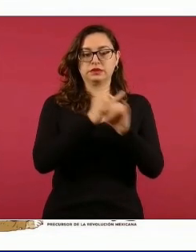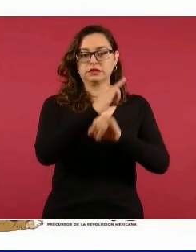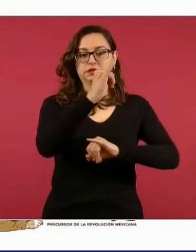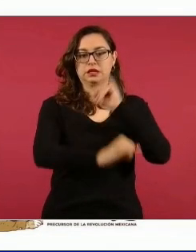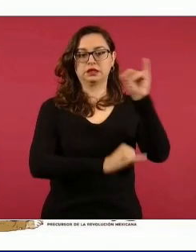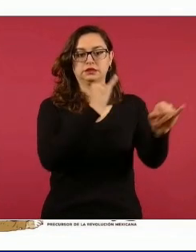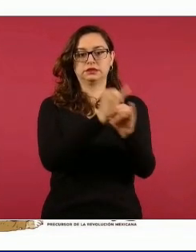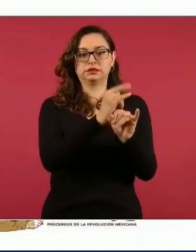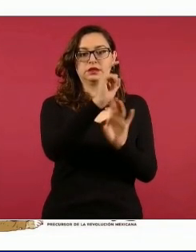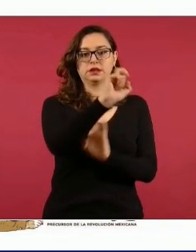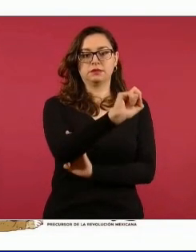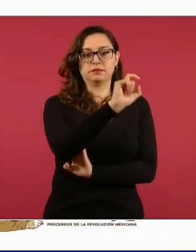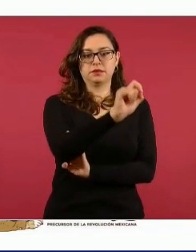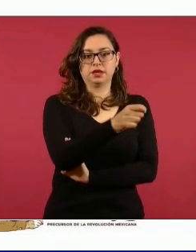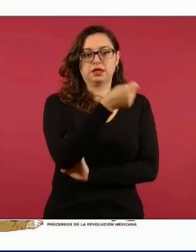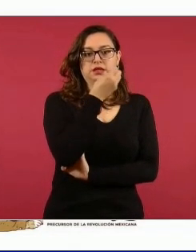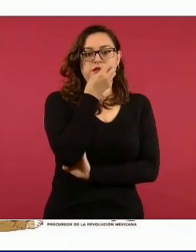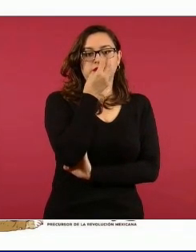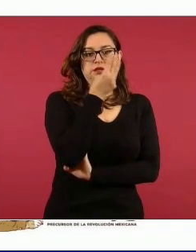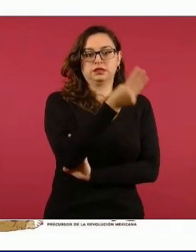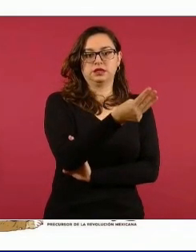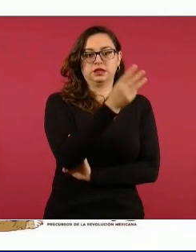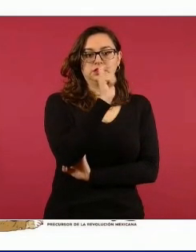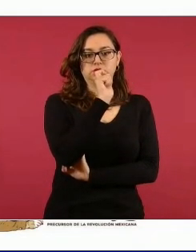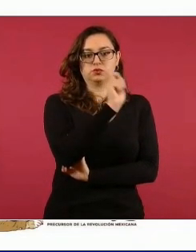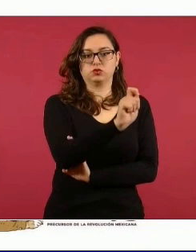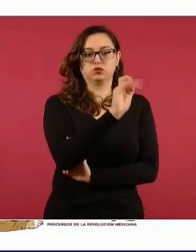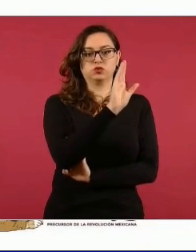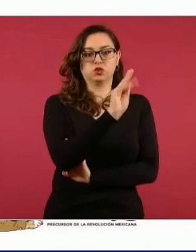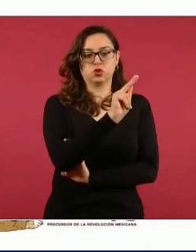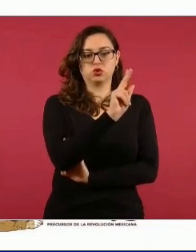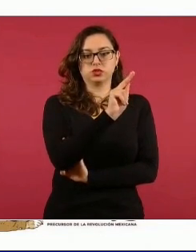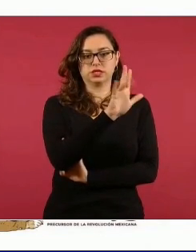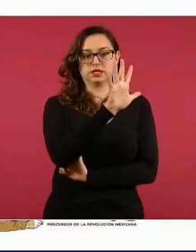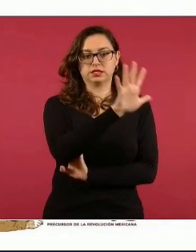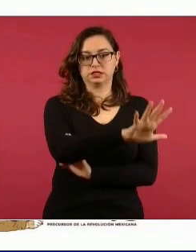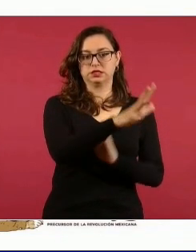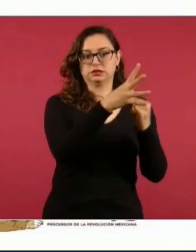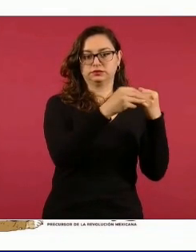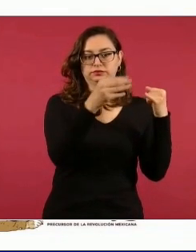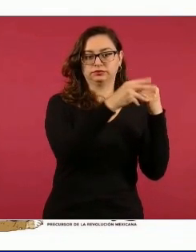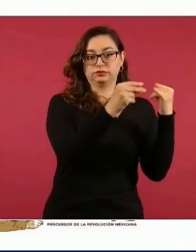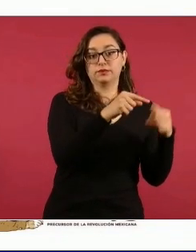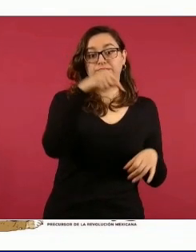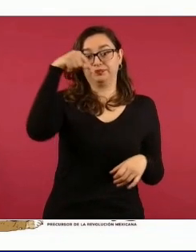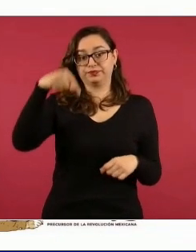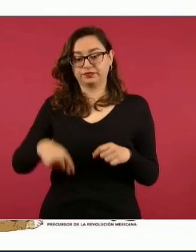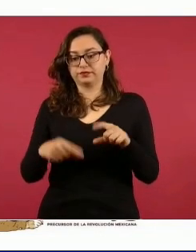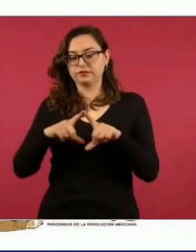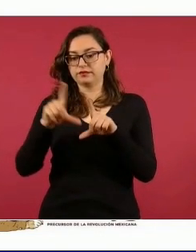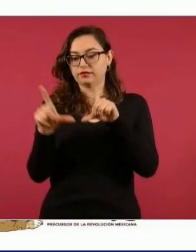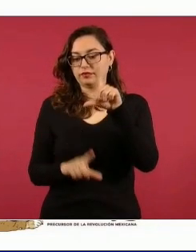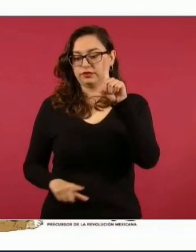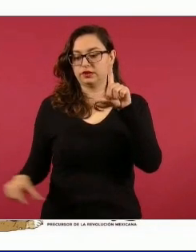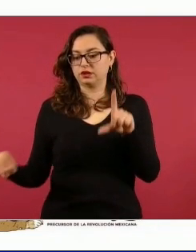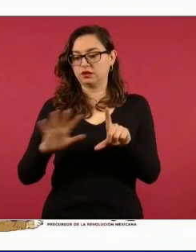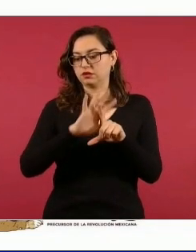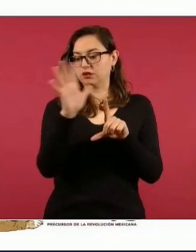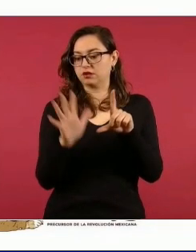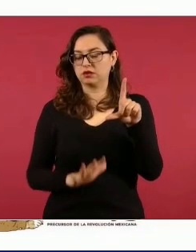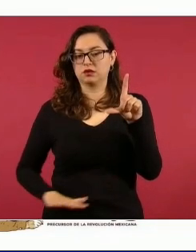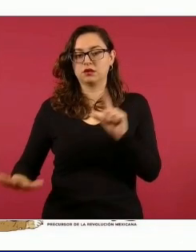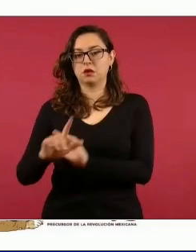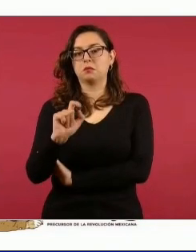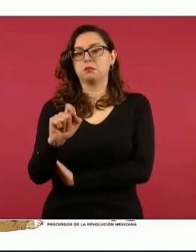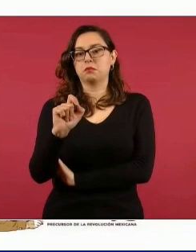23 pesos con 85 centavos, mientras que el promedio de las 220 regiones en el país fue